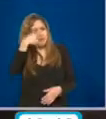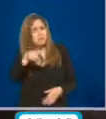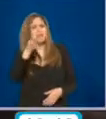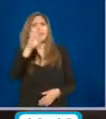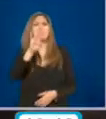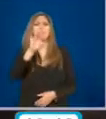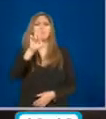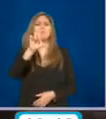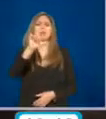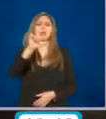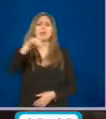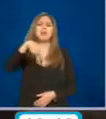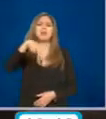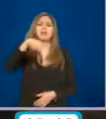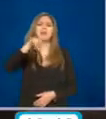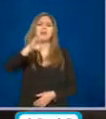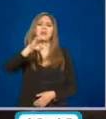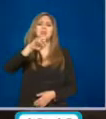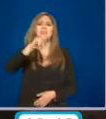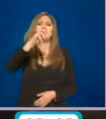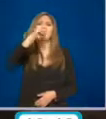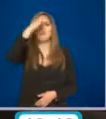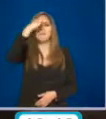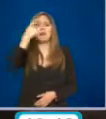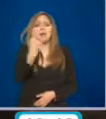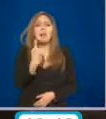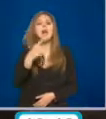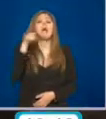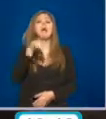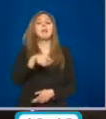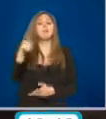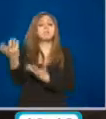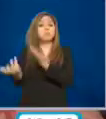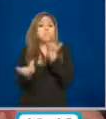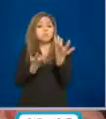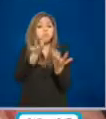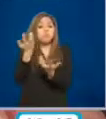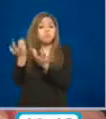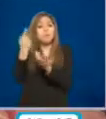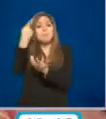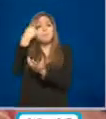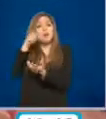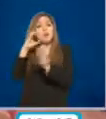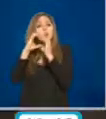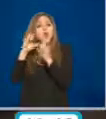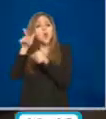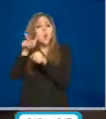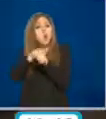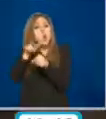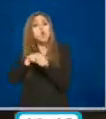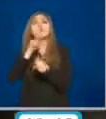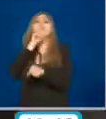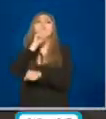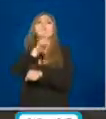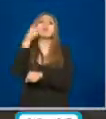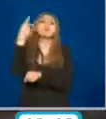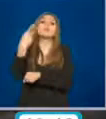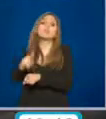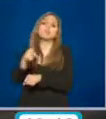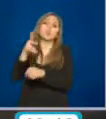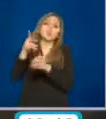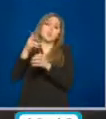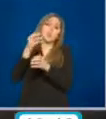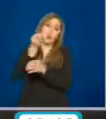Se los he comentado ya con anterioridad. Lo que vamos a mantener en un blanqueamiento va a ser el color y las propiedades nutritivas